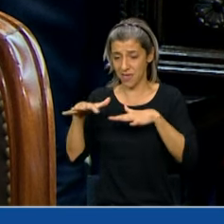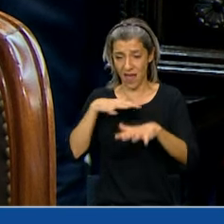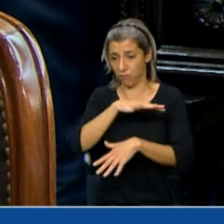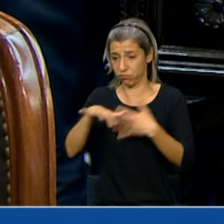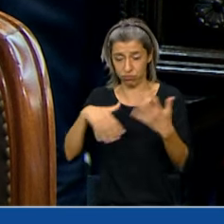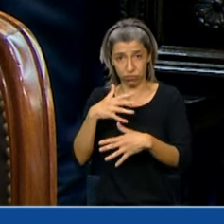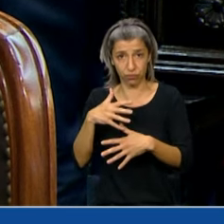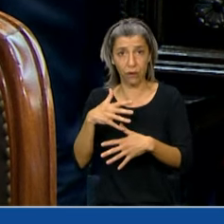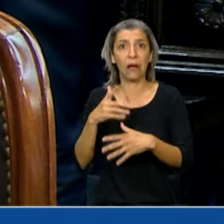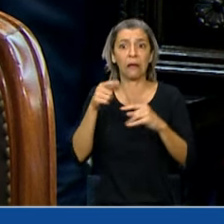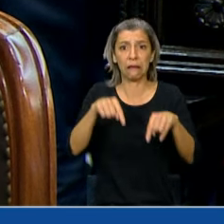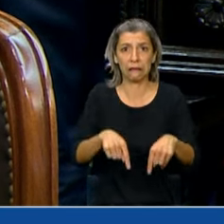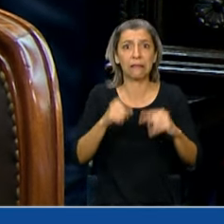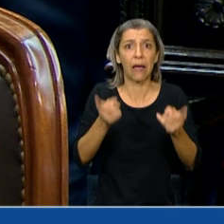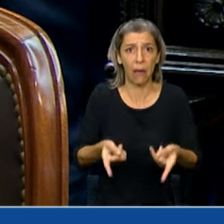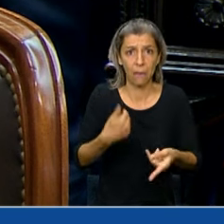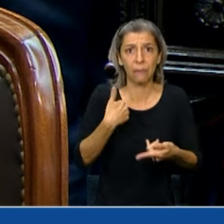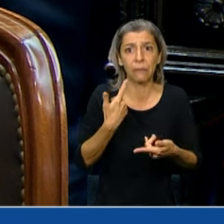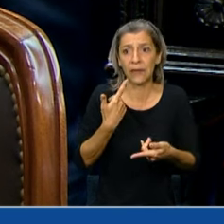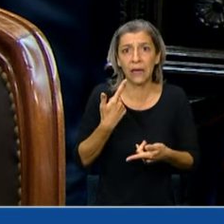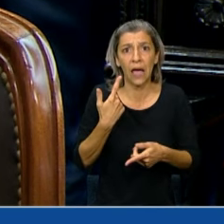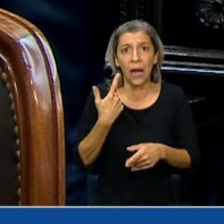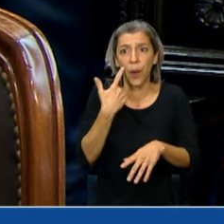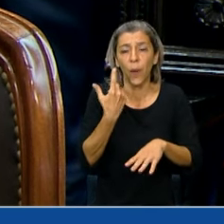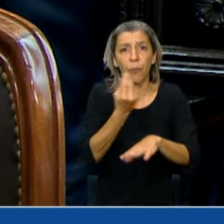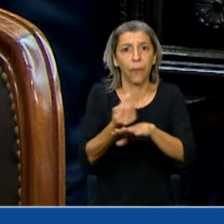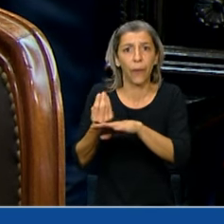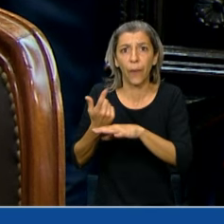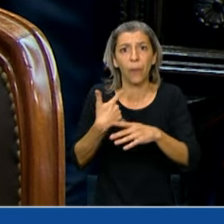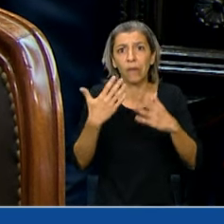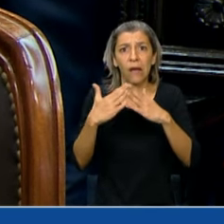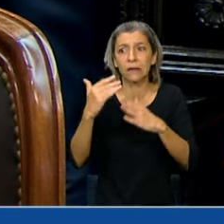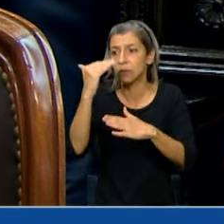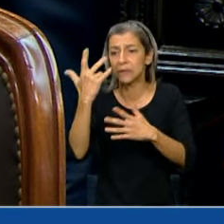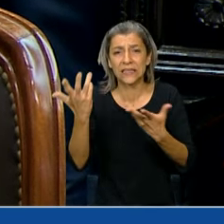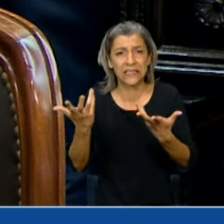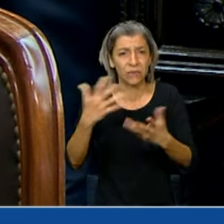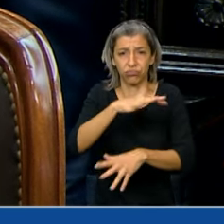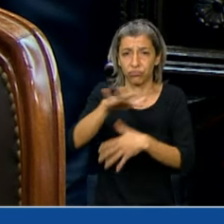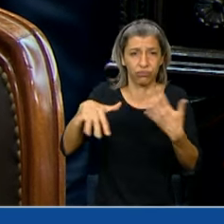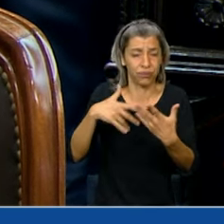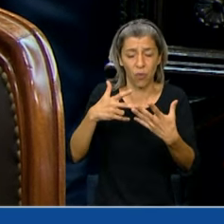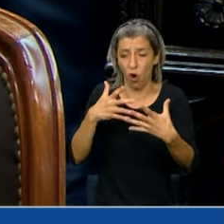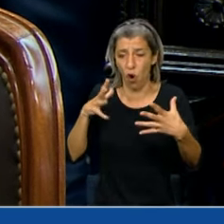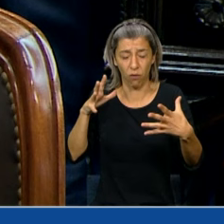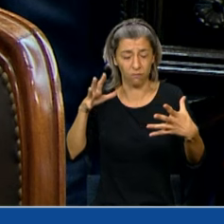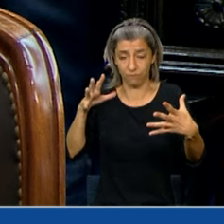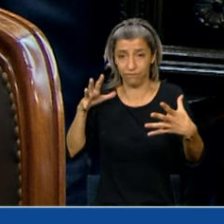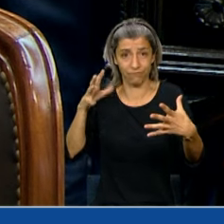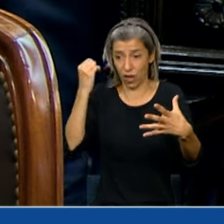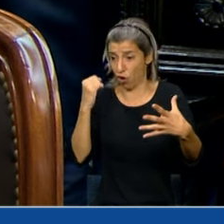en la Argentina por lo tanto es un combo letal y no hay